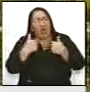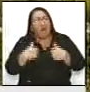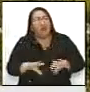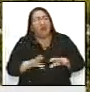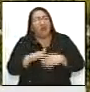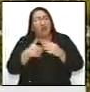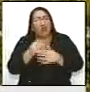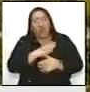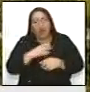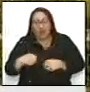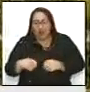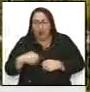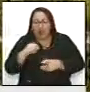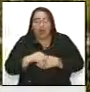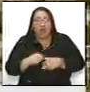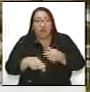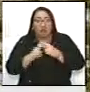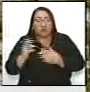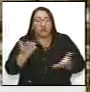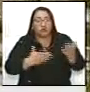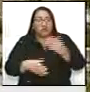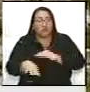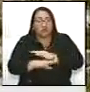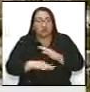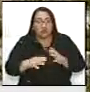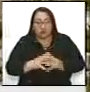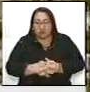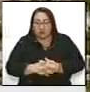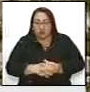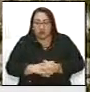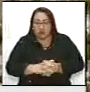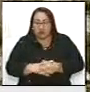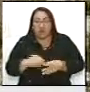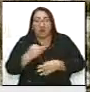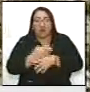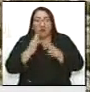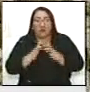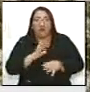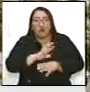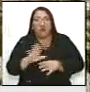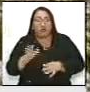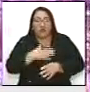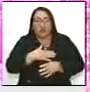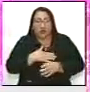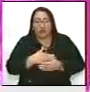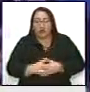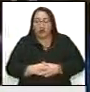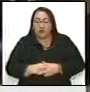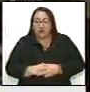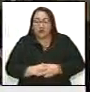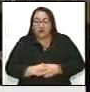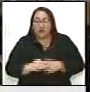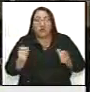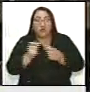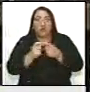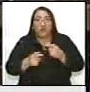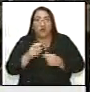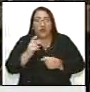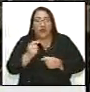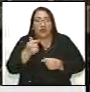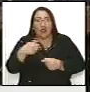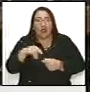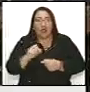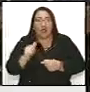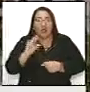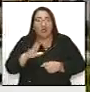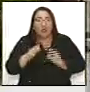parte del Estado en la prestación de servicios básicos y en la formalización de sus propiedades. La congresista Tania Pariona